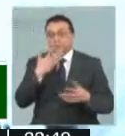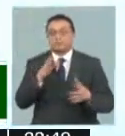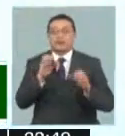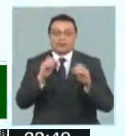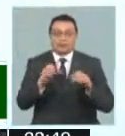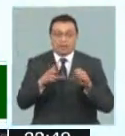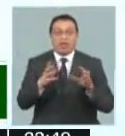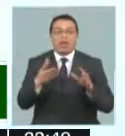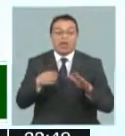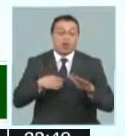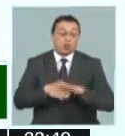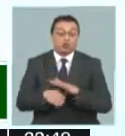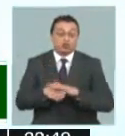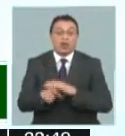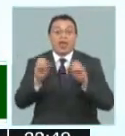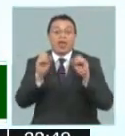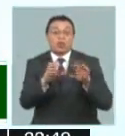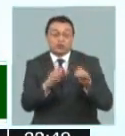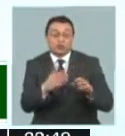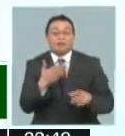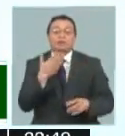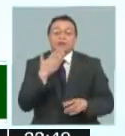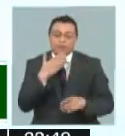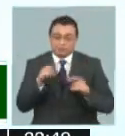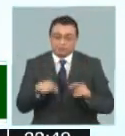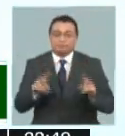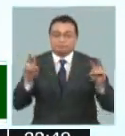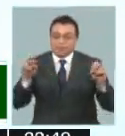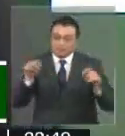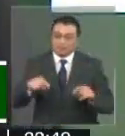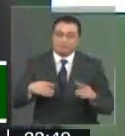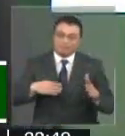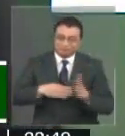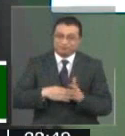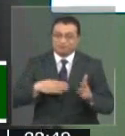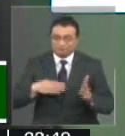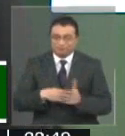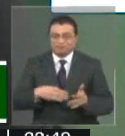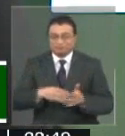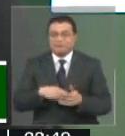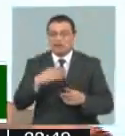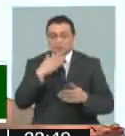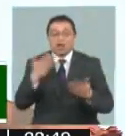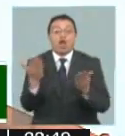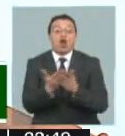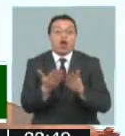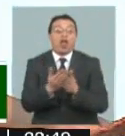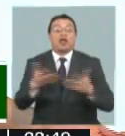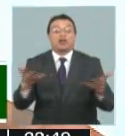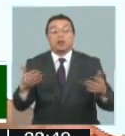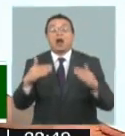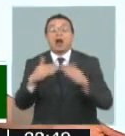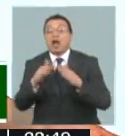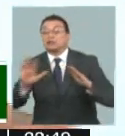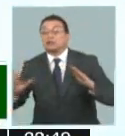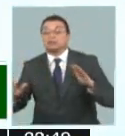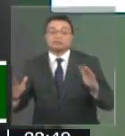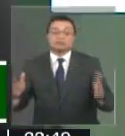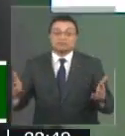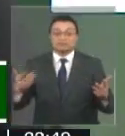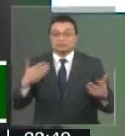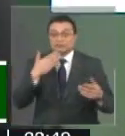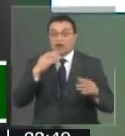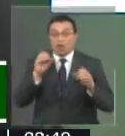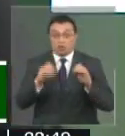inclusión educacional en Chile, que todavía también es... Sí, educación... Es que sí, porque si no los tienen en los colegios, los tienen en la casa. Tradicional, sí. La